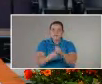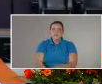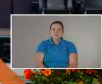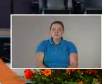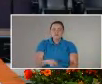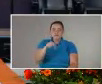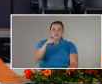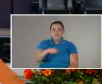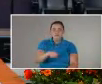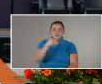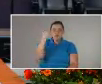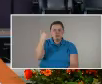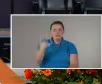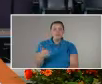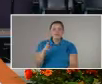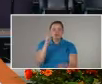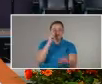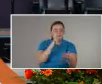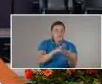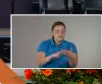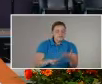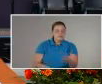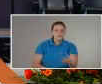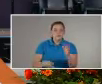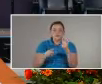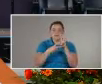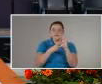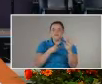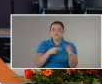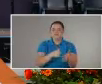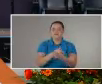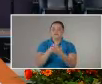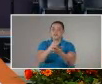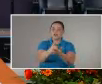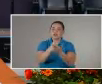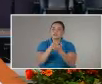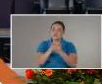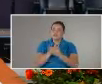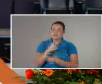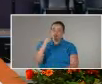Ahora que ya leímos el pasaje, ayúdeme a pensar, hermano.